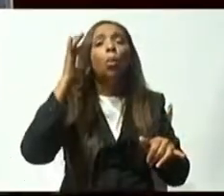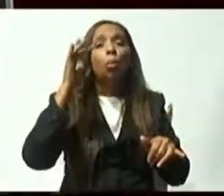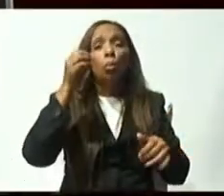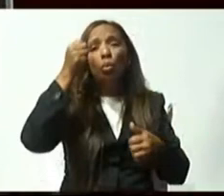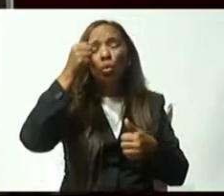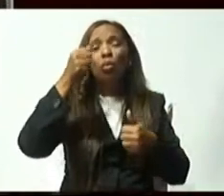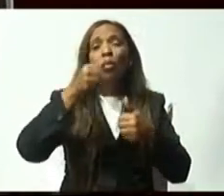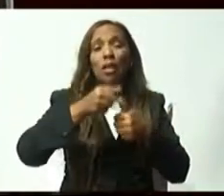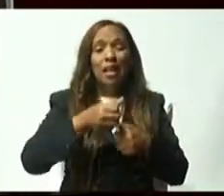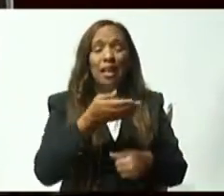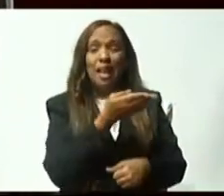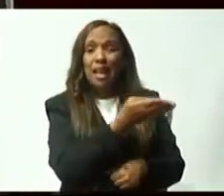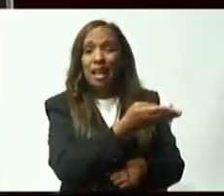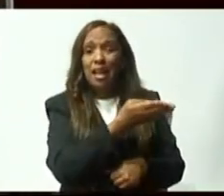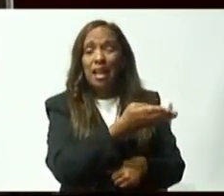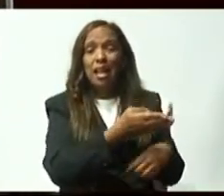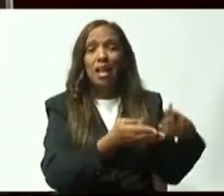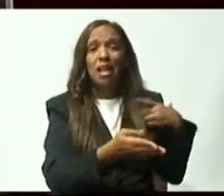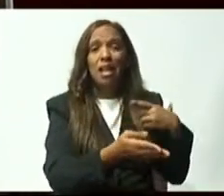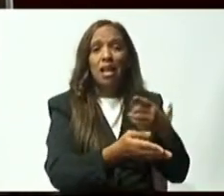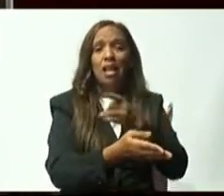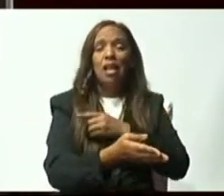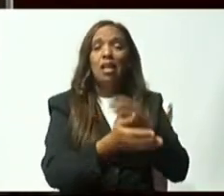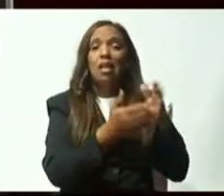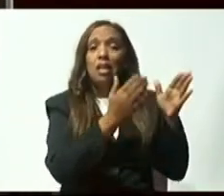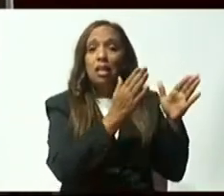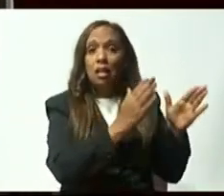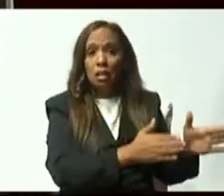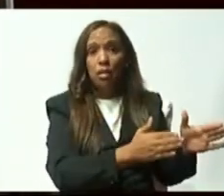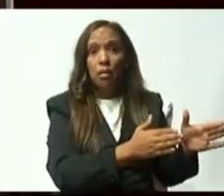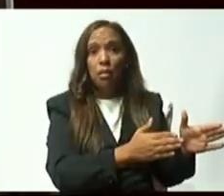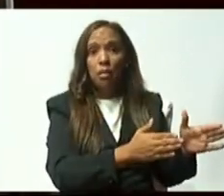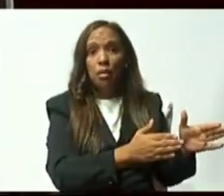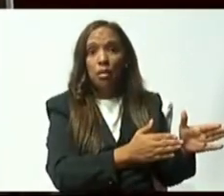el momento director de Comunidad Digna.